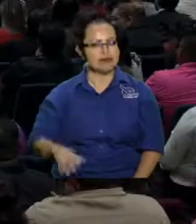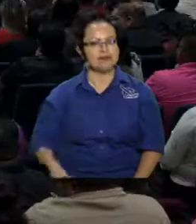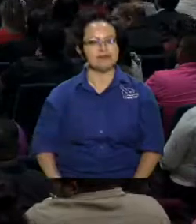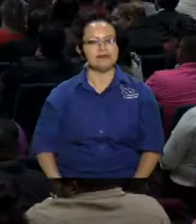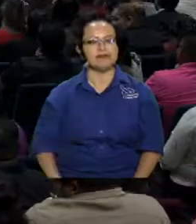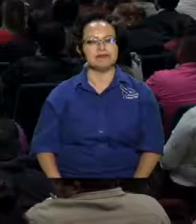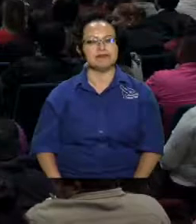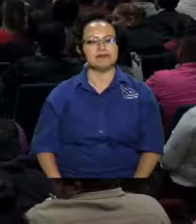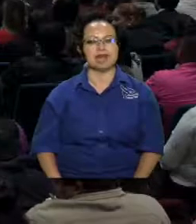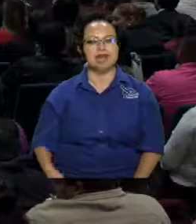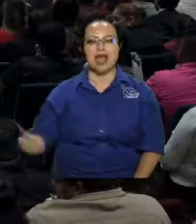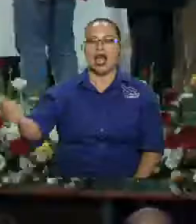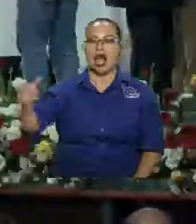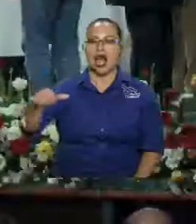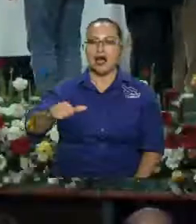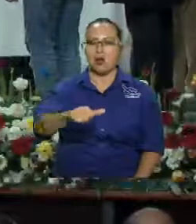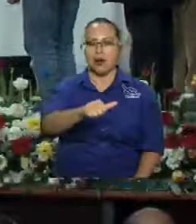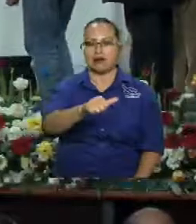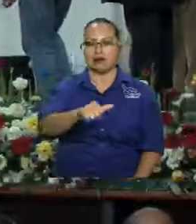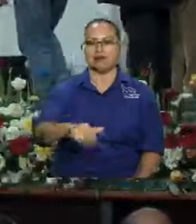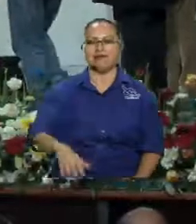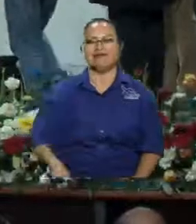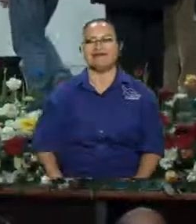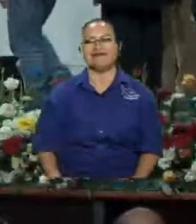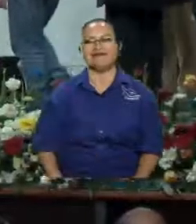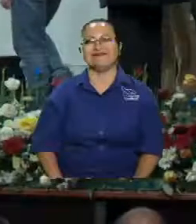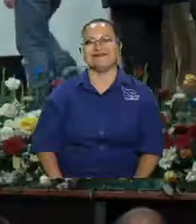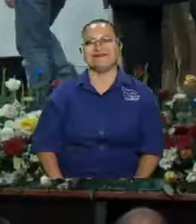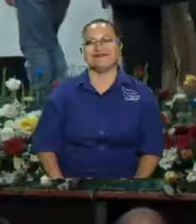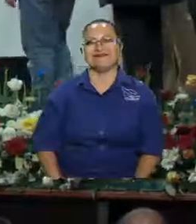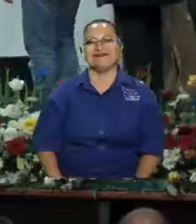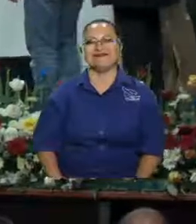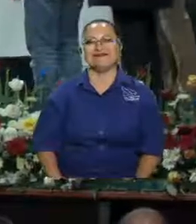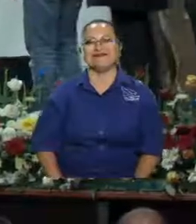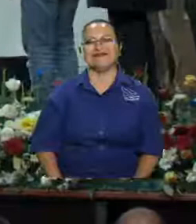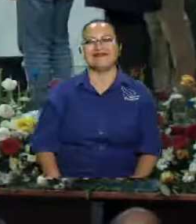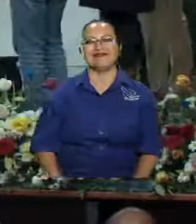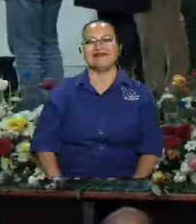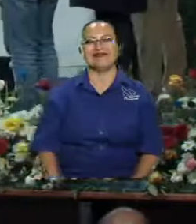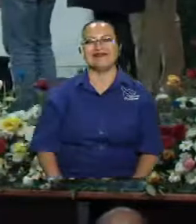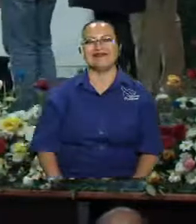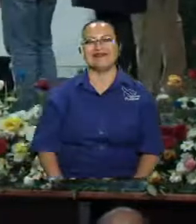Ok. ¿Quién? Vaya, agua, por fin, papito.